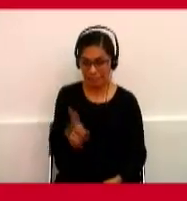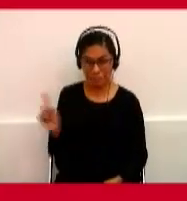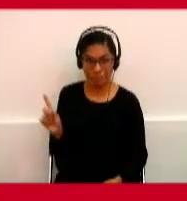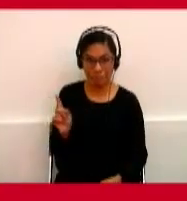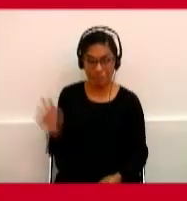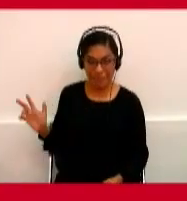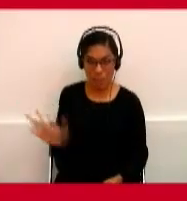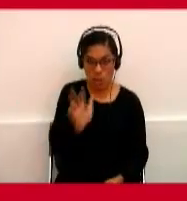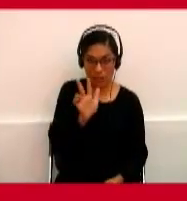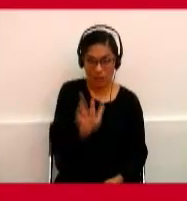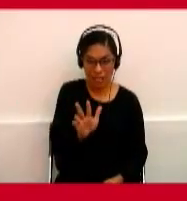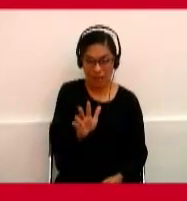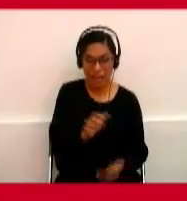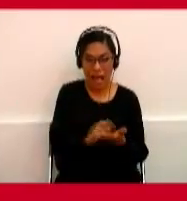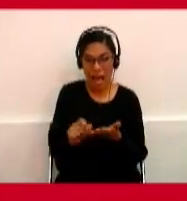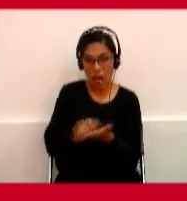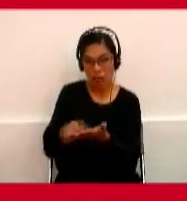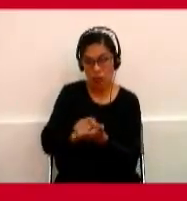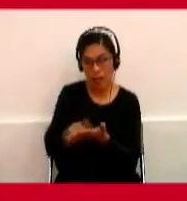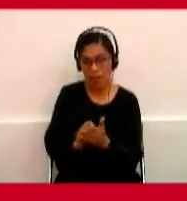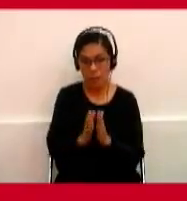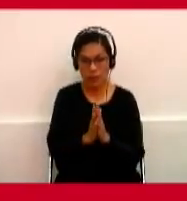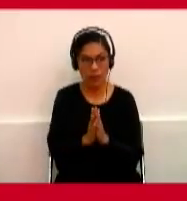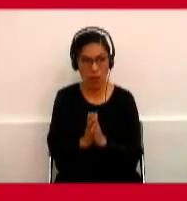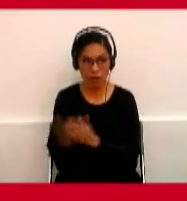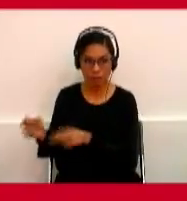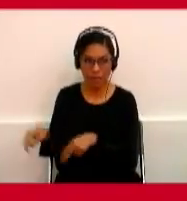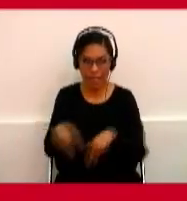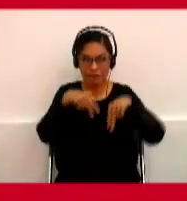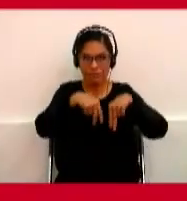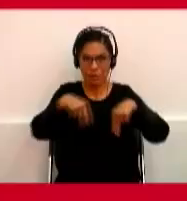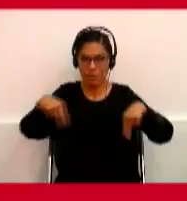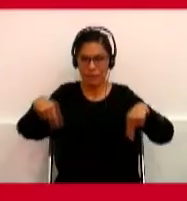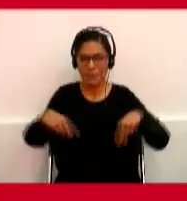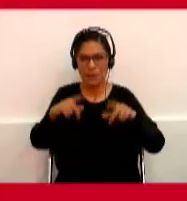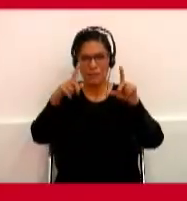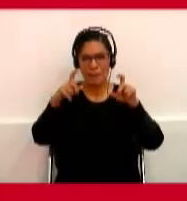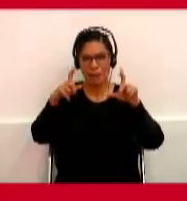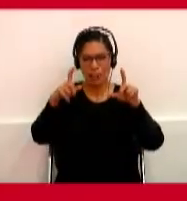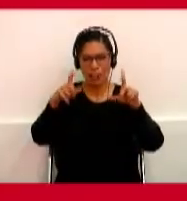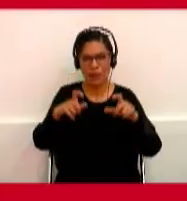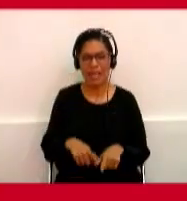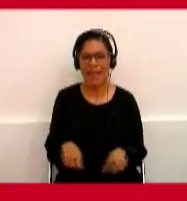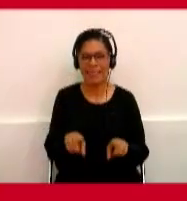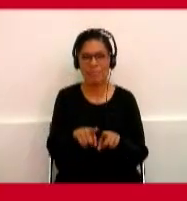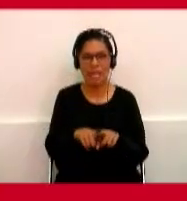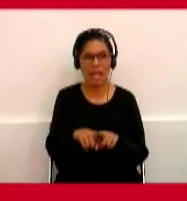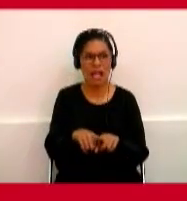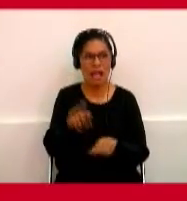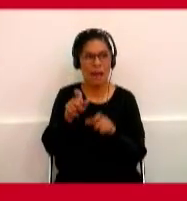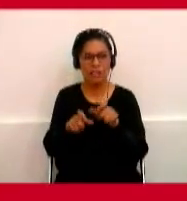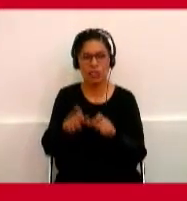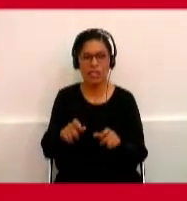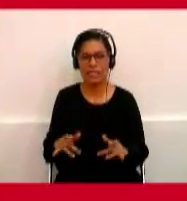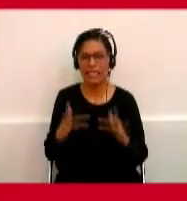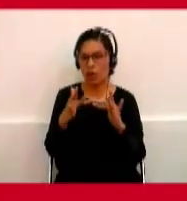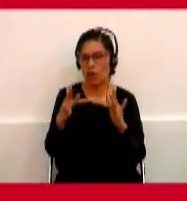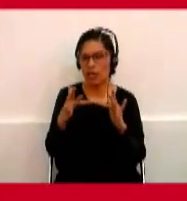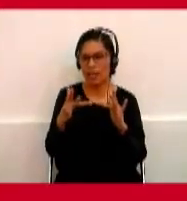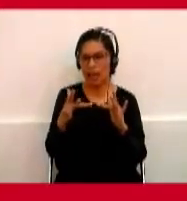los invitamos a ubicarse al centro para la foto protocolar. Muchas gracias al público presente y a las personas que se han conectado por streaming.